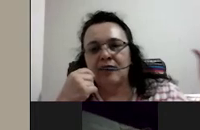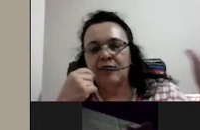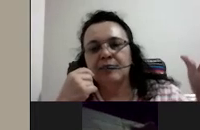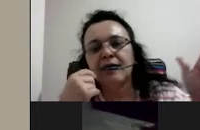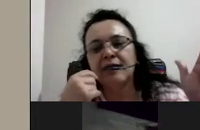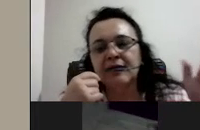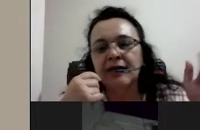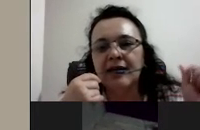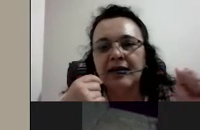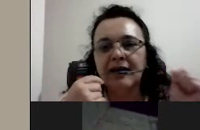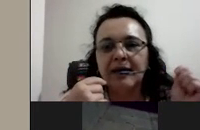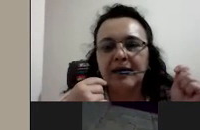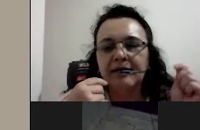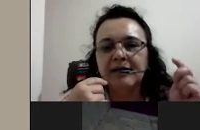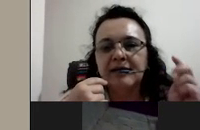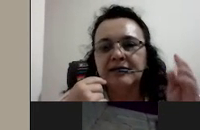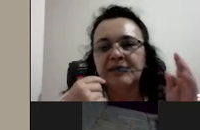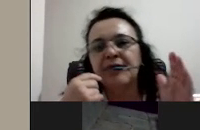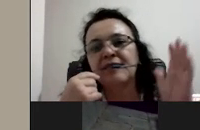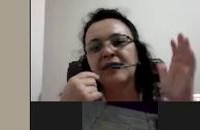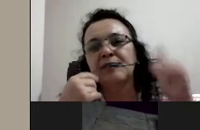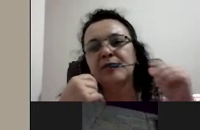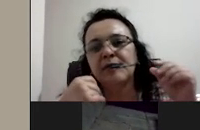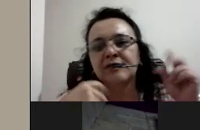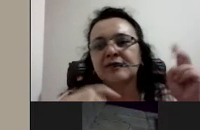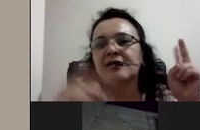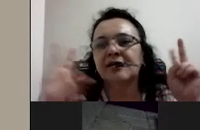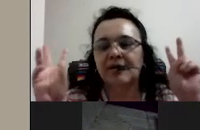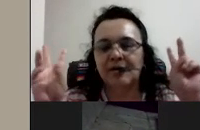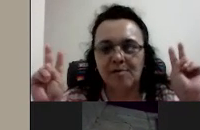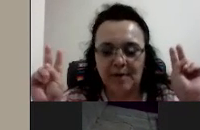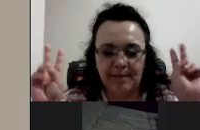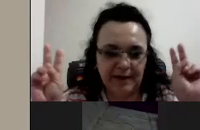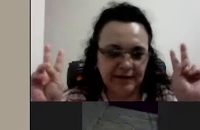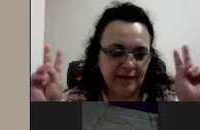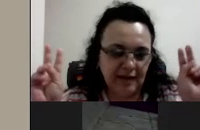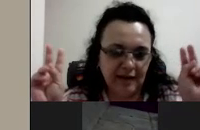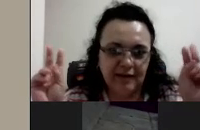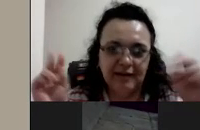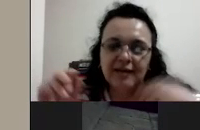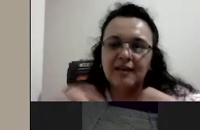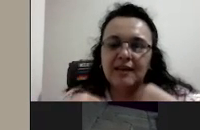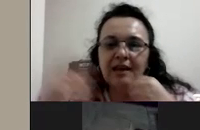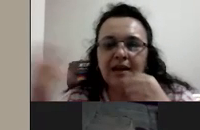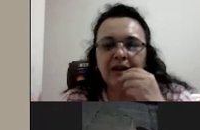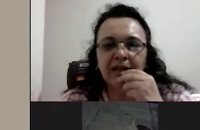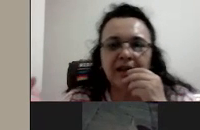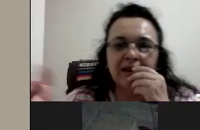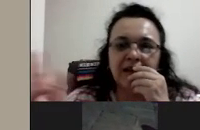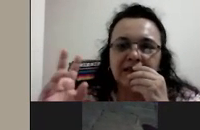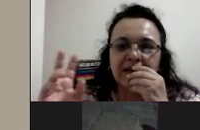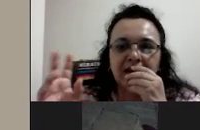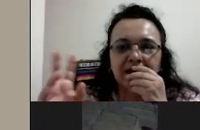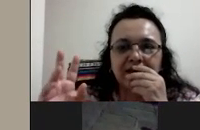en la columna de la izquierda, se puede ver los verbos como en presente. Y lo de